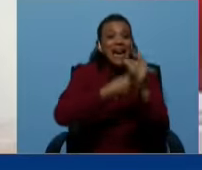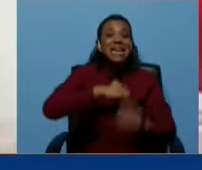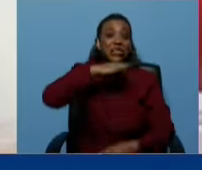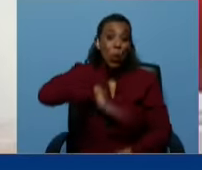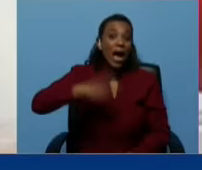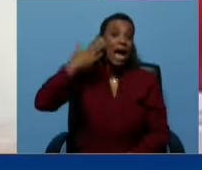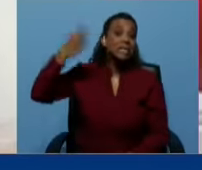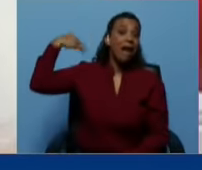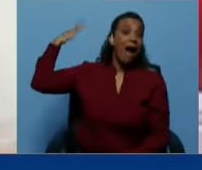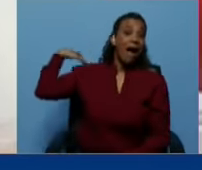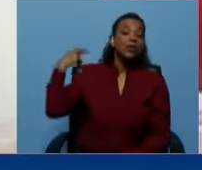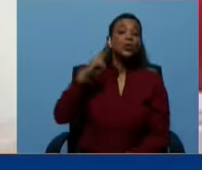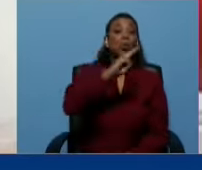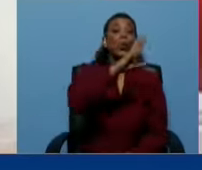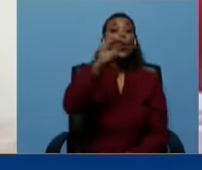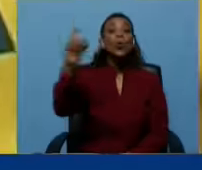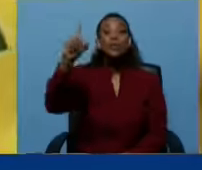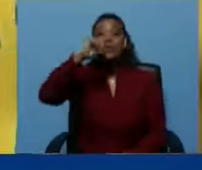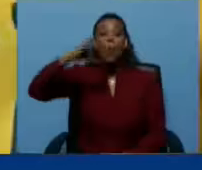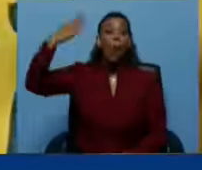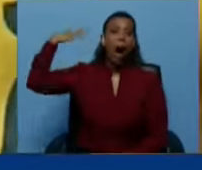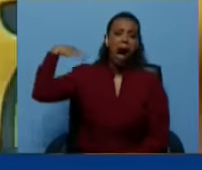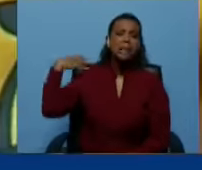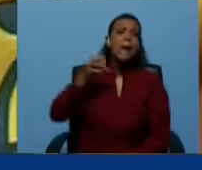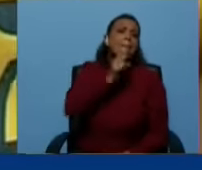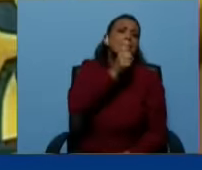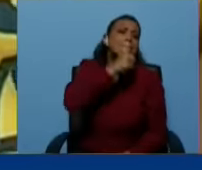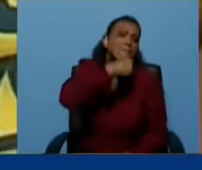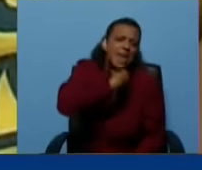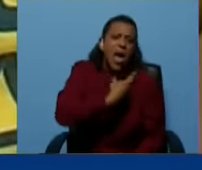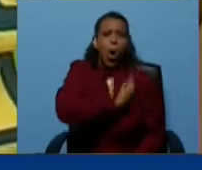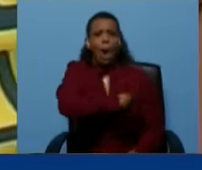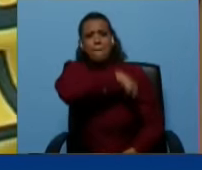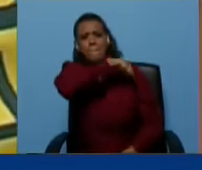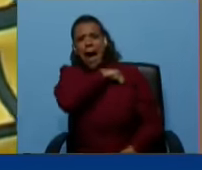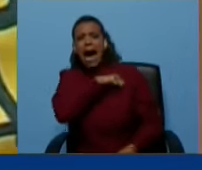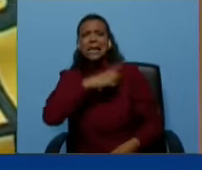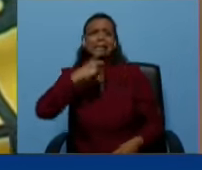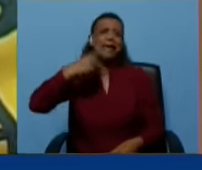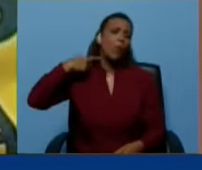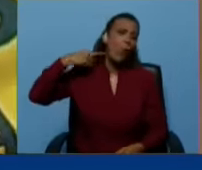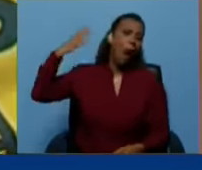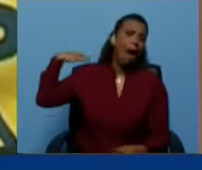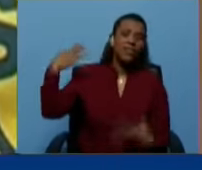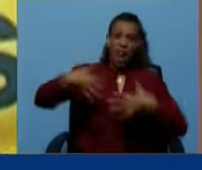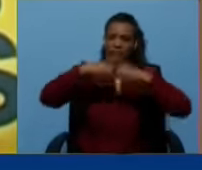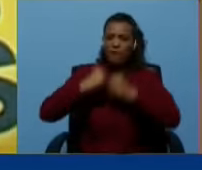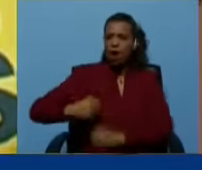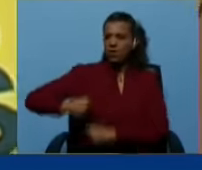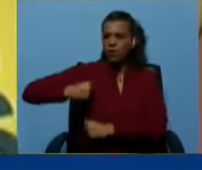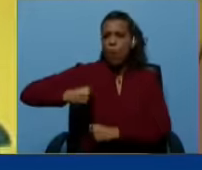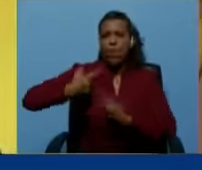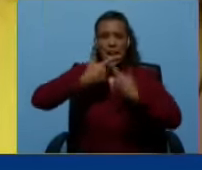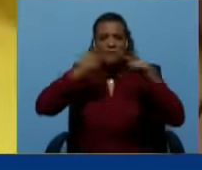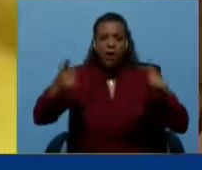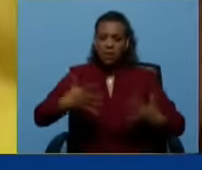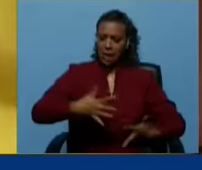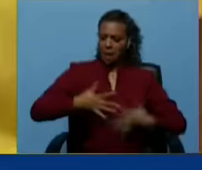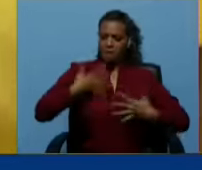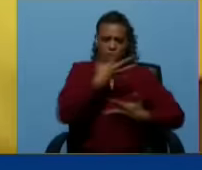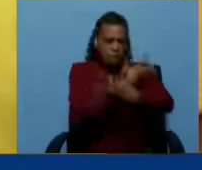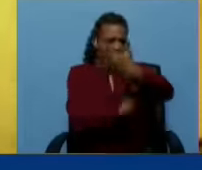histórica entre los viejos colonialismos y la fuerza rebelde de libertad que llevamos,